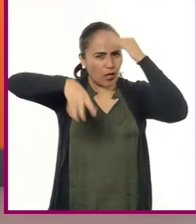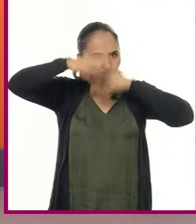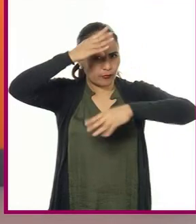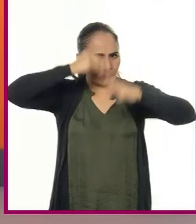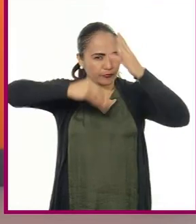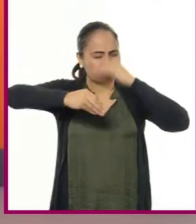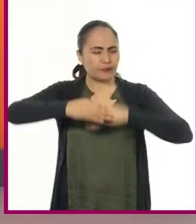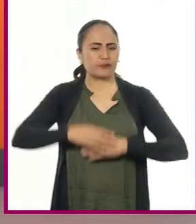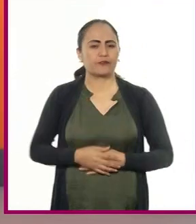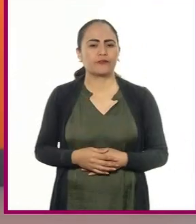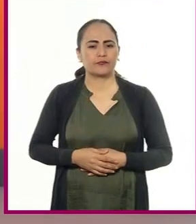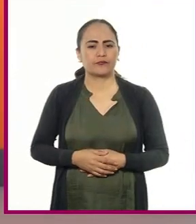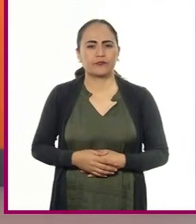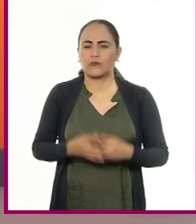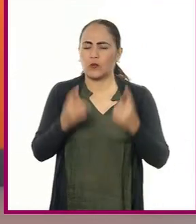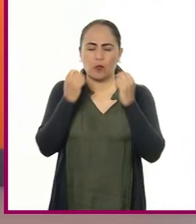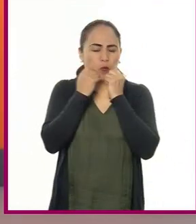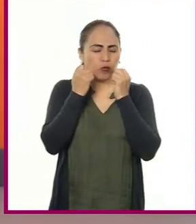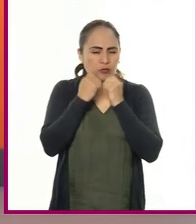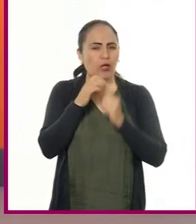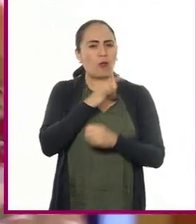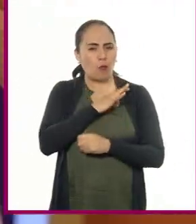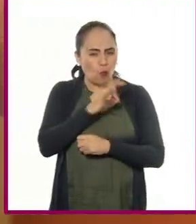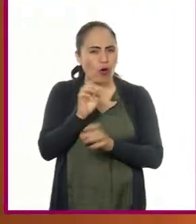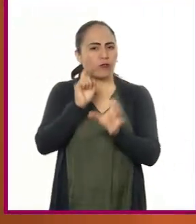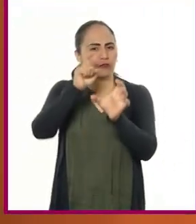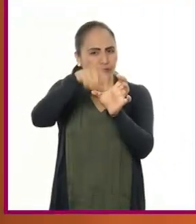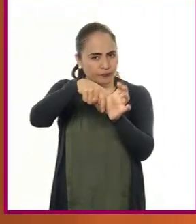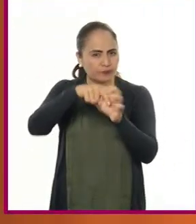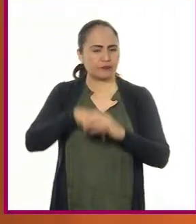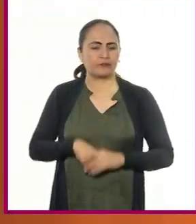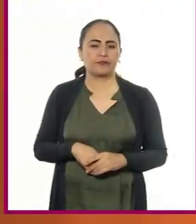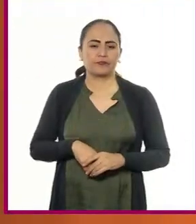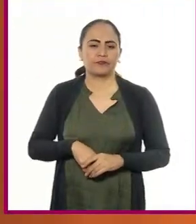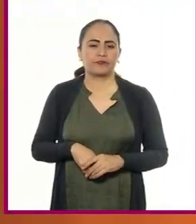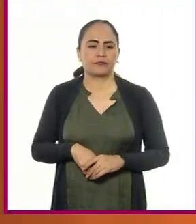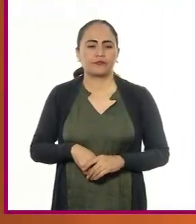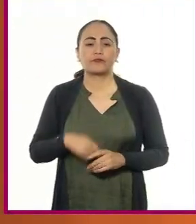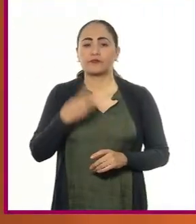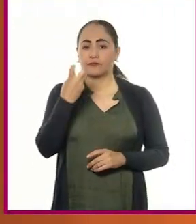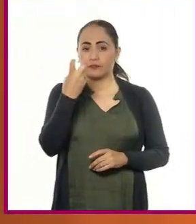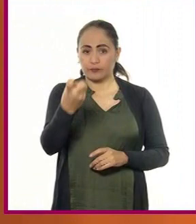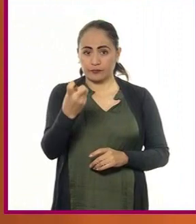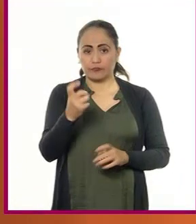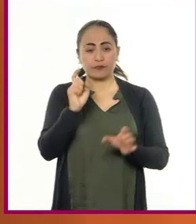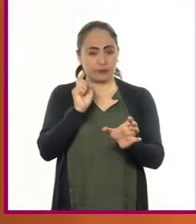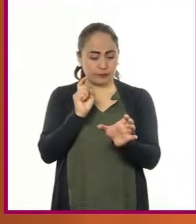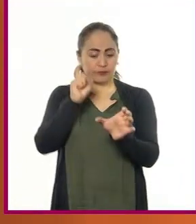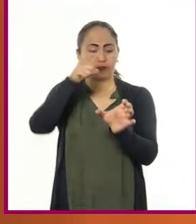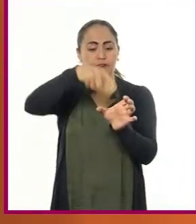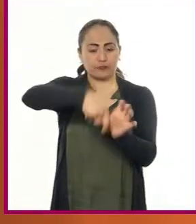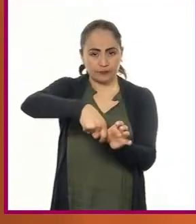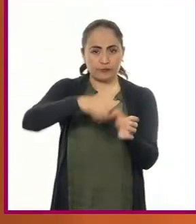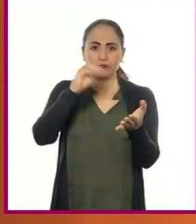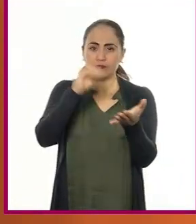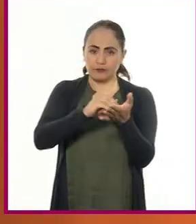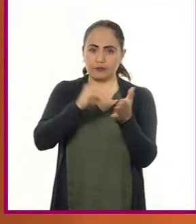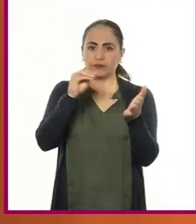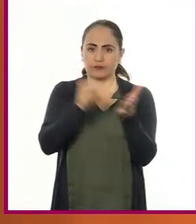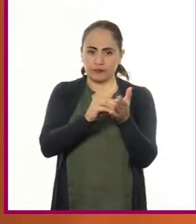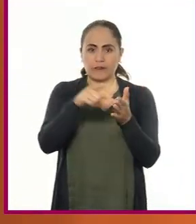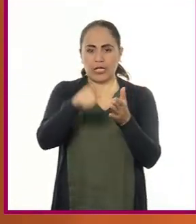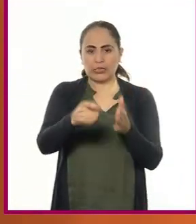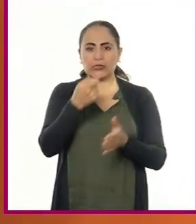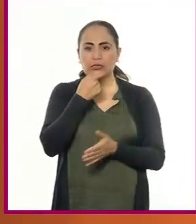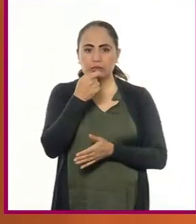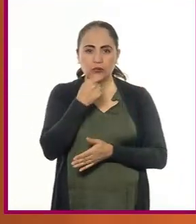y adolescentes con esta condición. Por ello, la inscripción y permanencia de la población